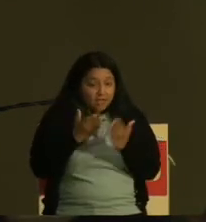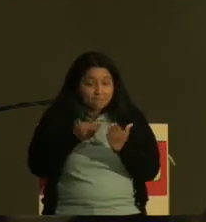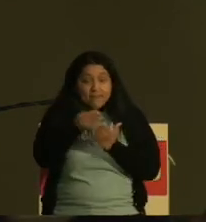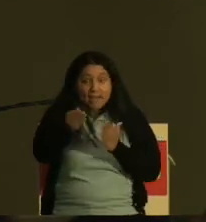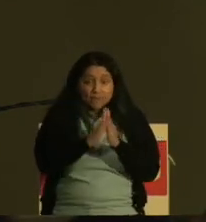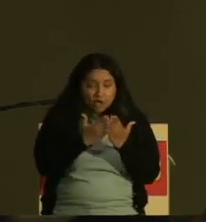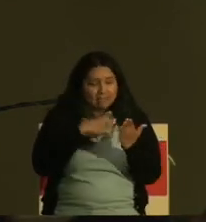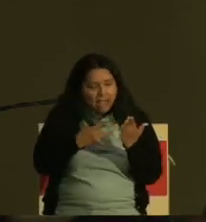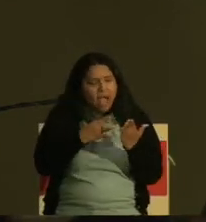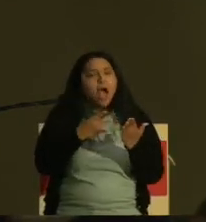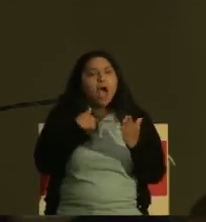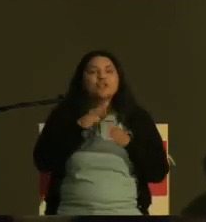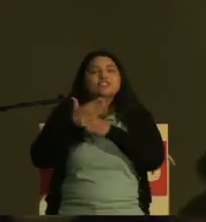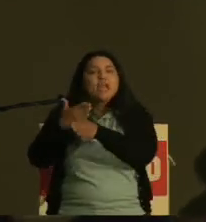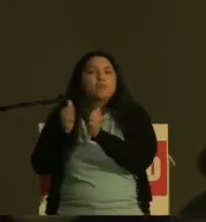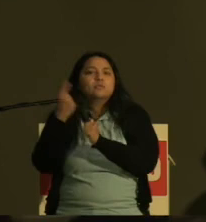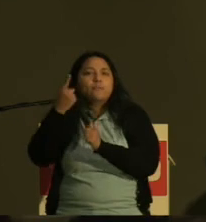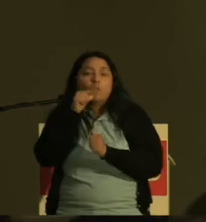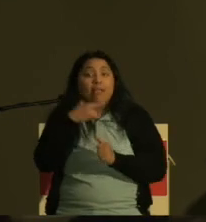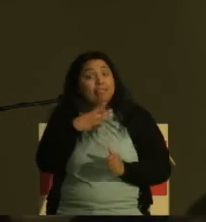quiero compartirlo rapidísimo, ¿no?